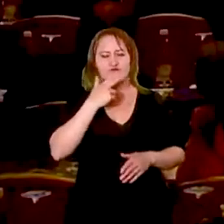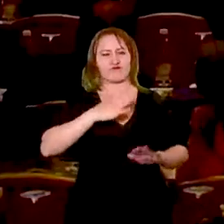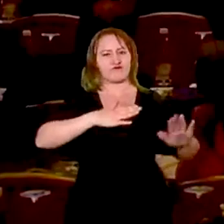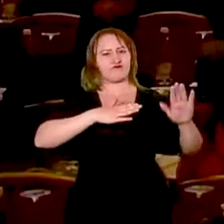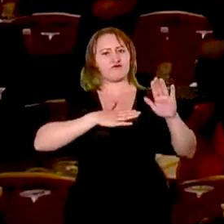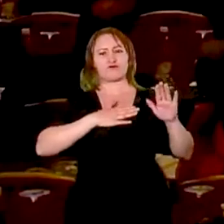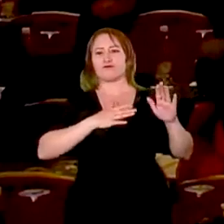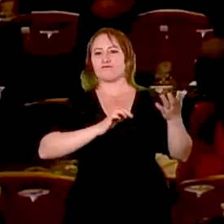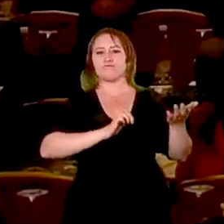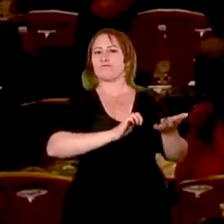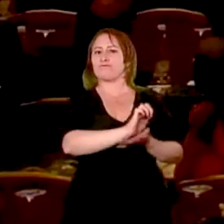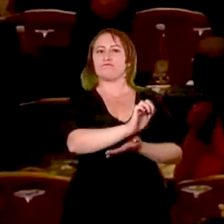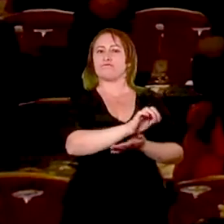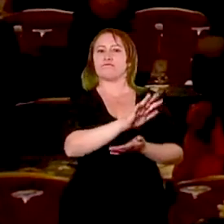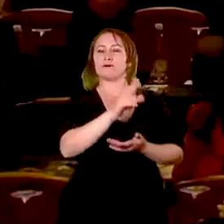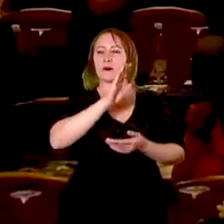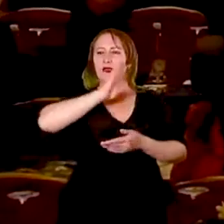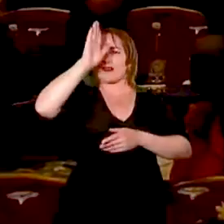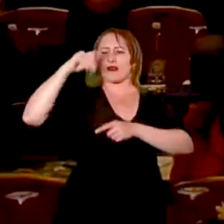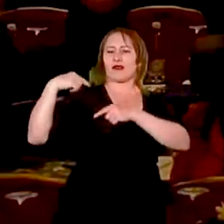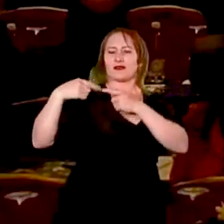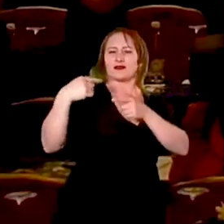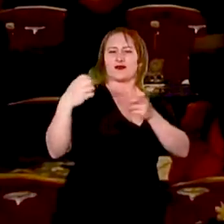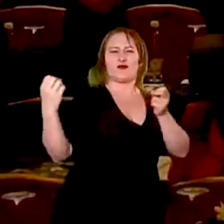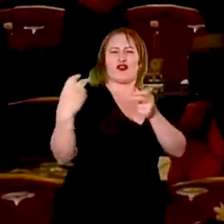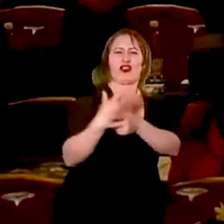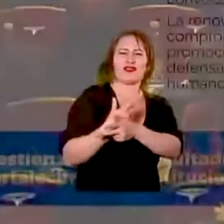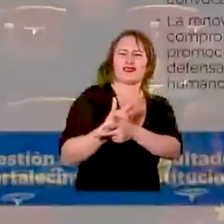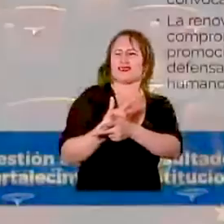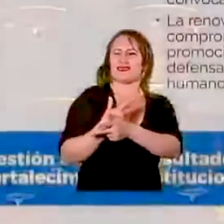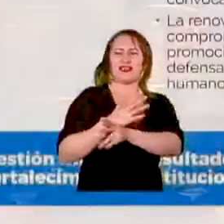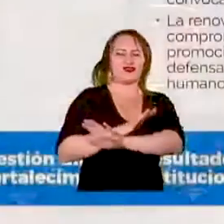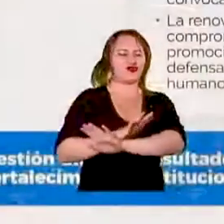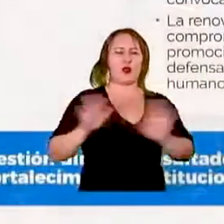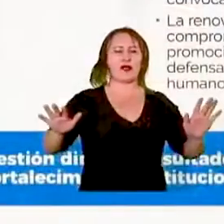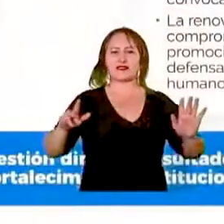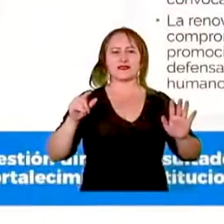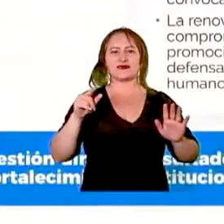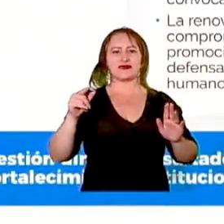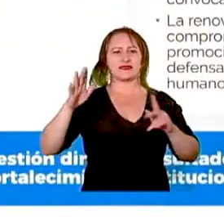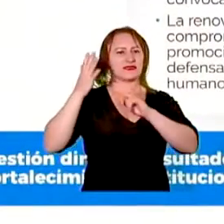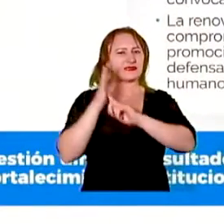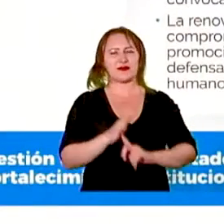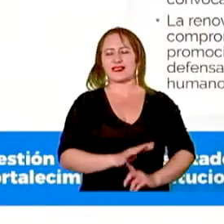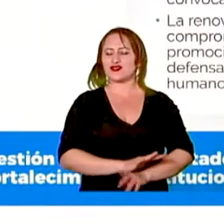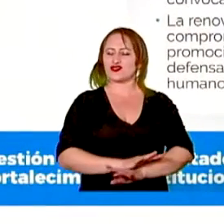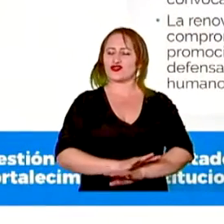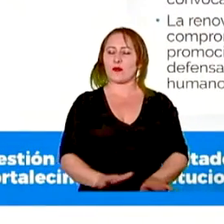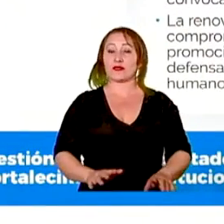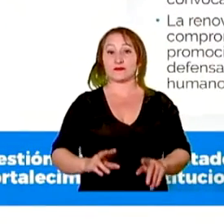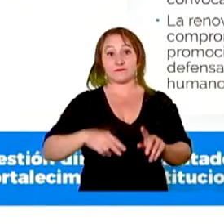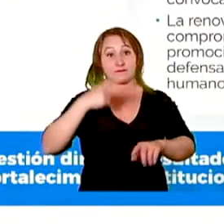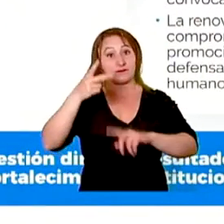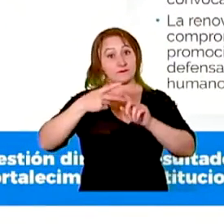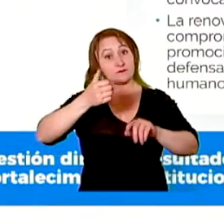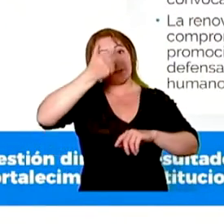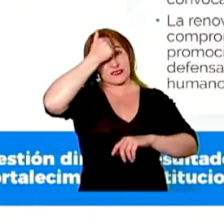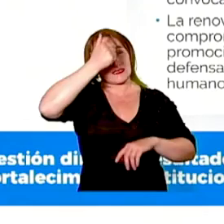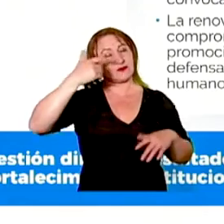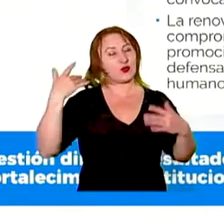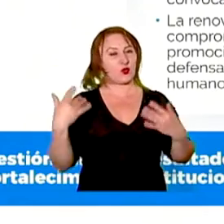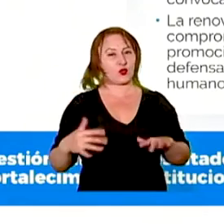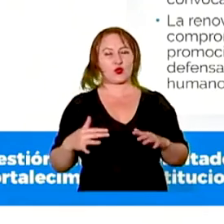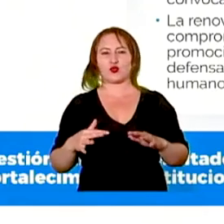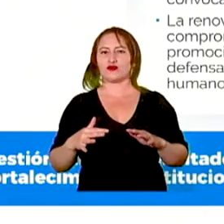el rechazo a nuestra tradición de violencia y a nuestra tradición de discriminación. Y un segundo principio o eje